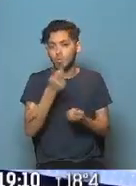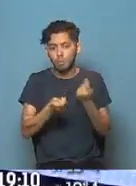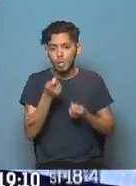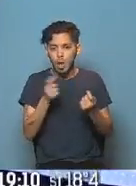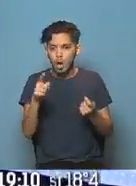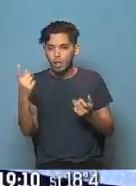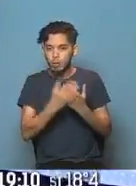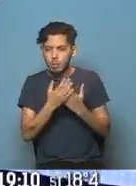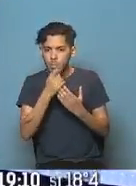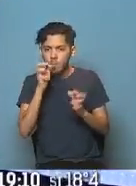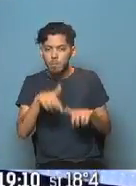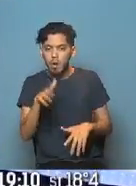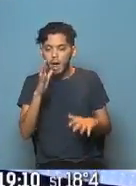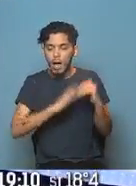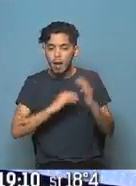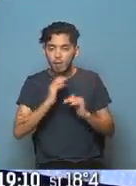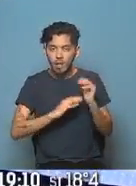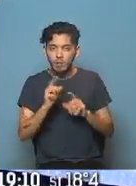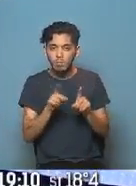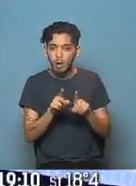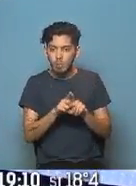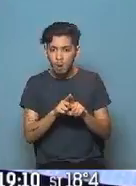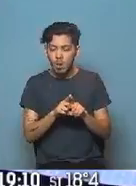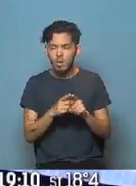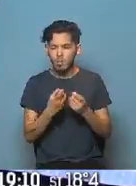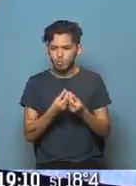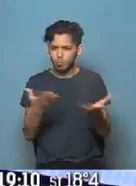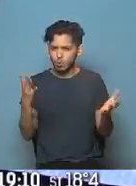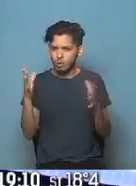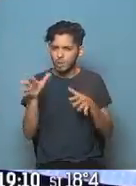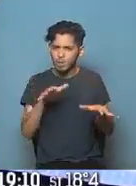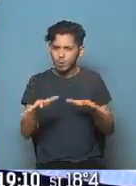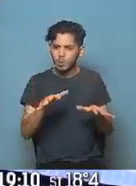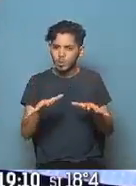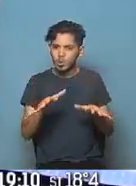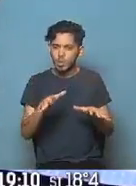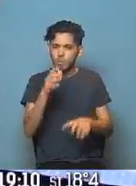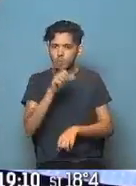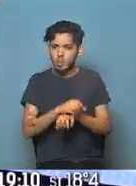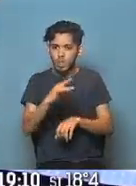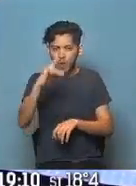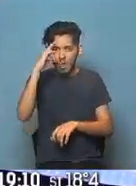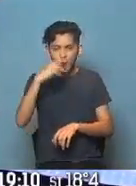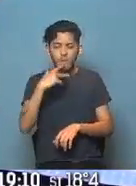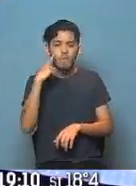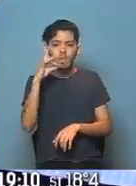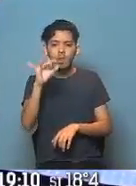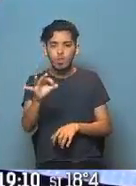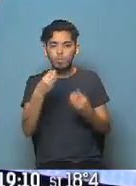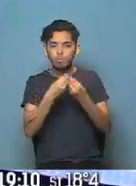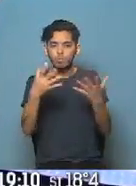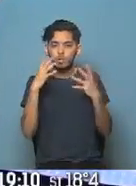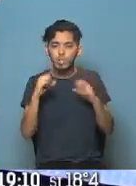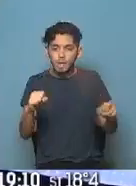otro ministerio como el de Planificación que hubiera tantos casos que, bueno, está preso debido, pero también varios secretarios,